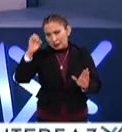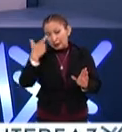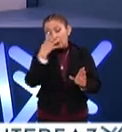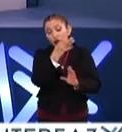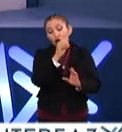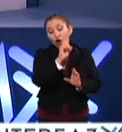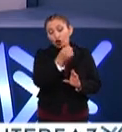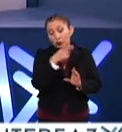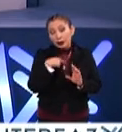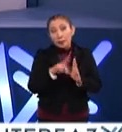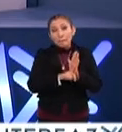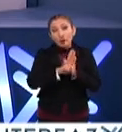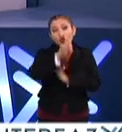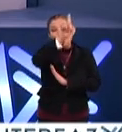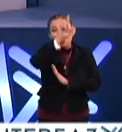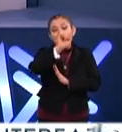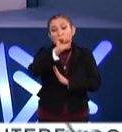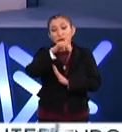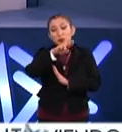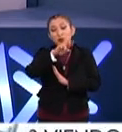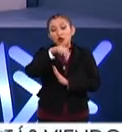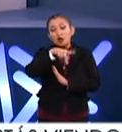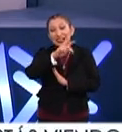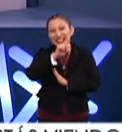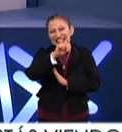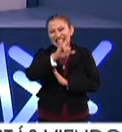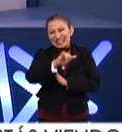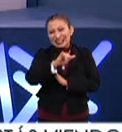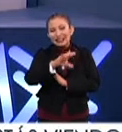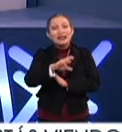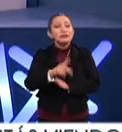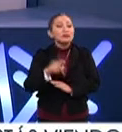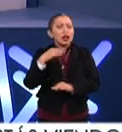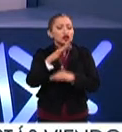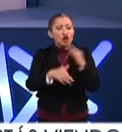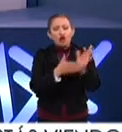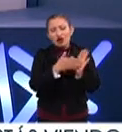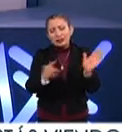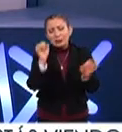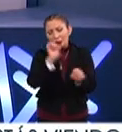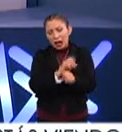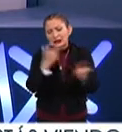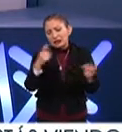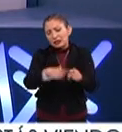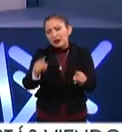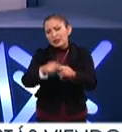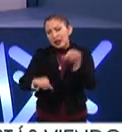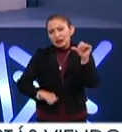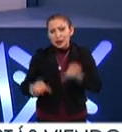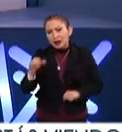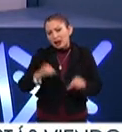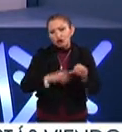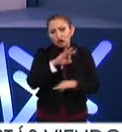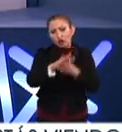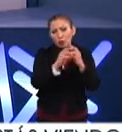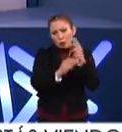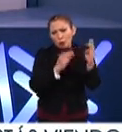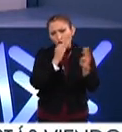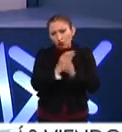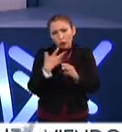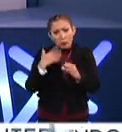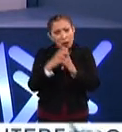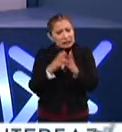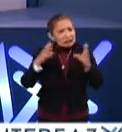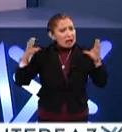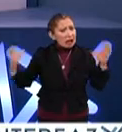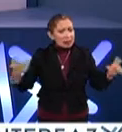4 de octubre por el lanzamiento del Sputnik. Y bueno, pues en toda esta semana se hacen diferentes actividades a lo largo de todo el mundo. Es el evento